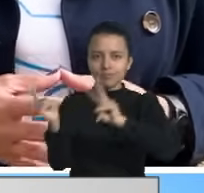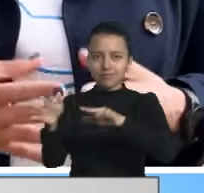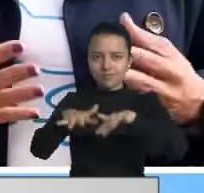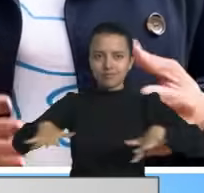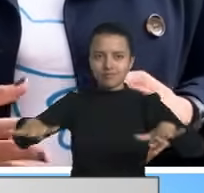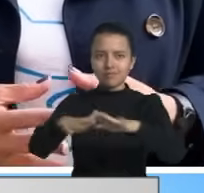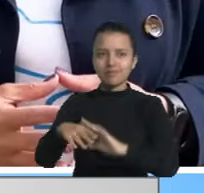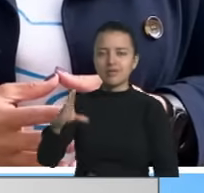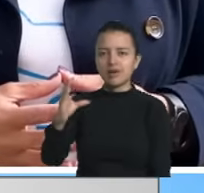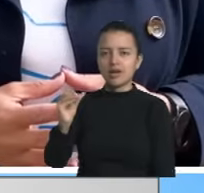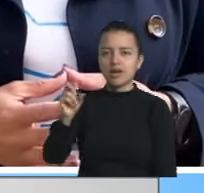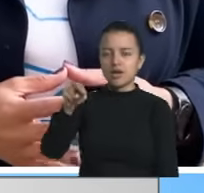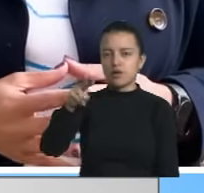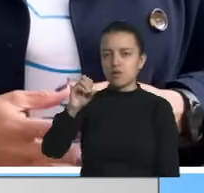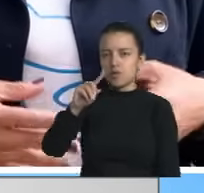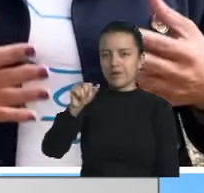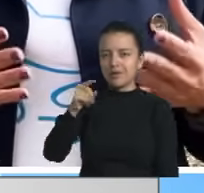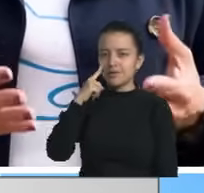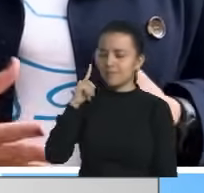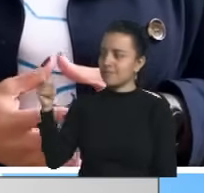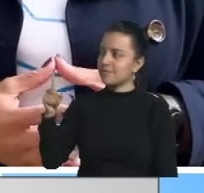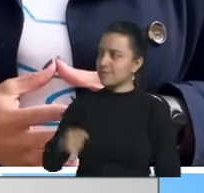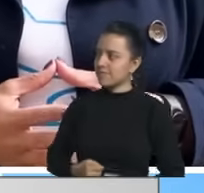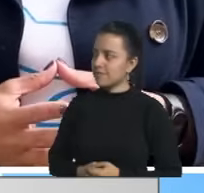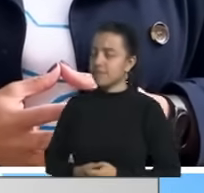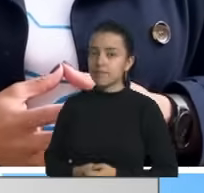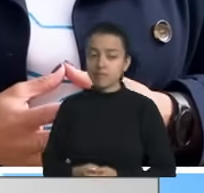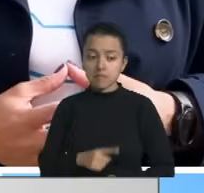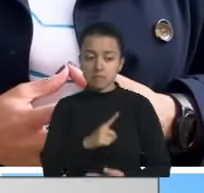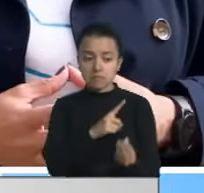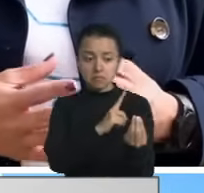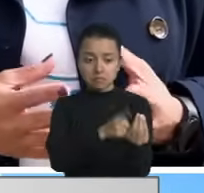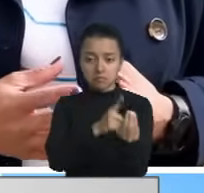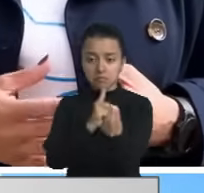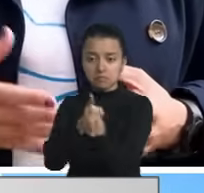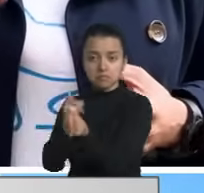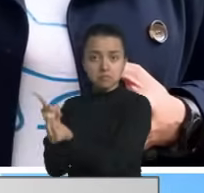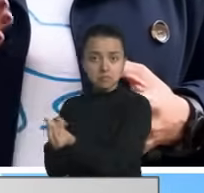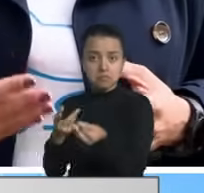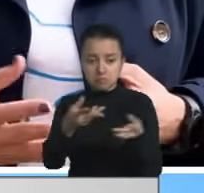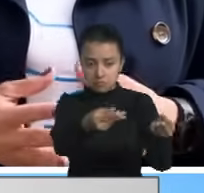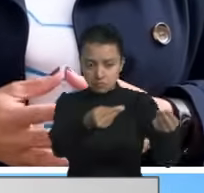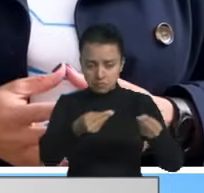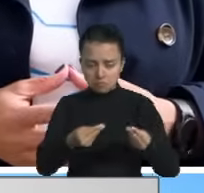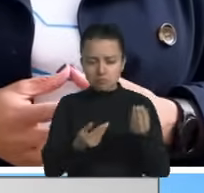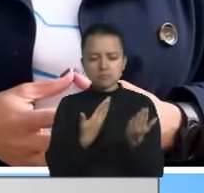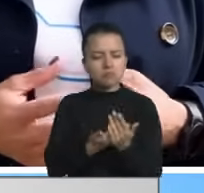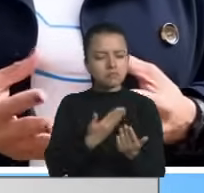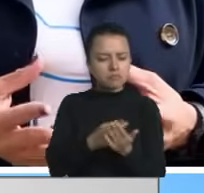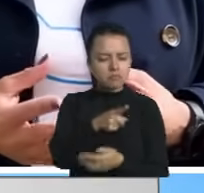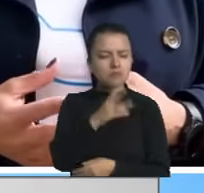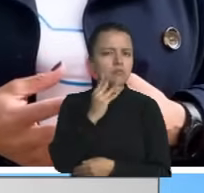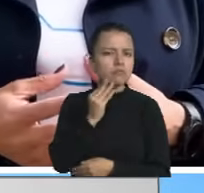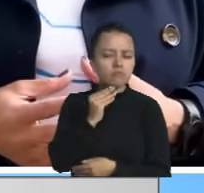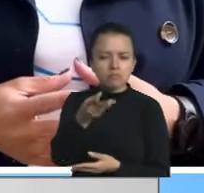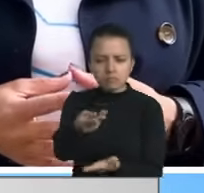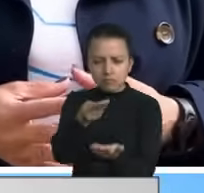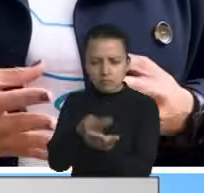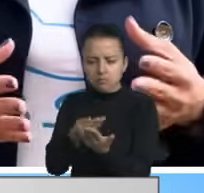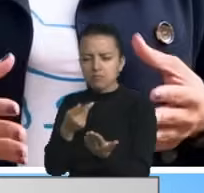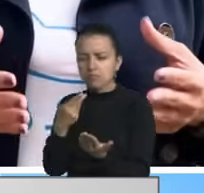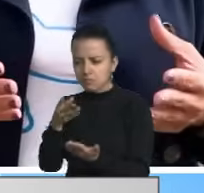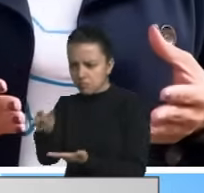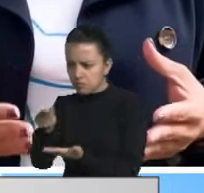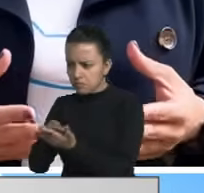Estos grupos empresariales tienen experiencia, nos han entregado los documentos que sustentan esa experiencia, tanto técnica como